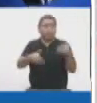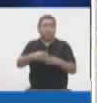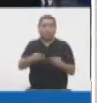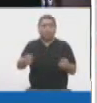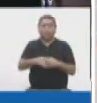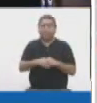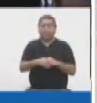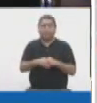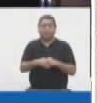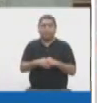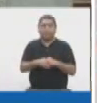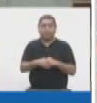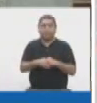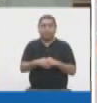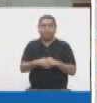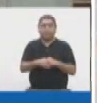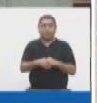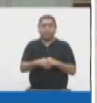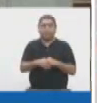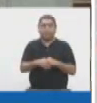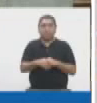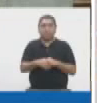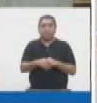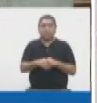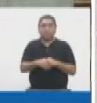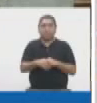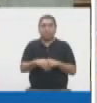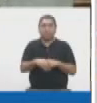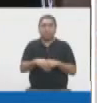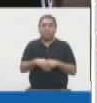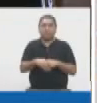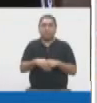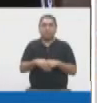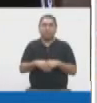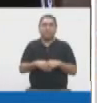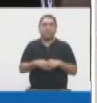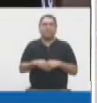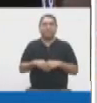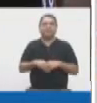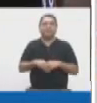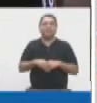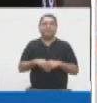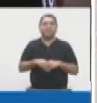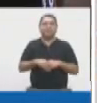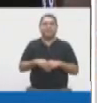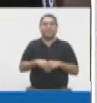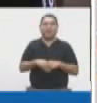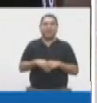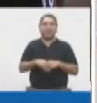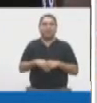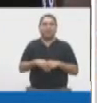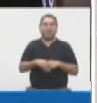estos sectores eh menor presupuesto lo que de alguna manera estaría condicionando la actividad de